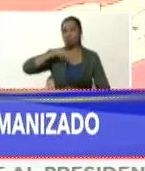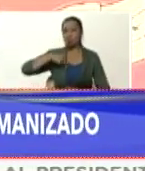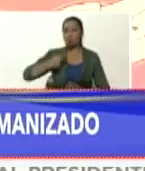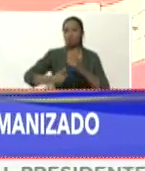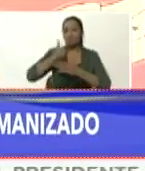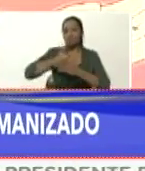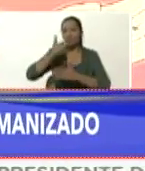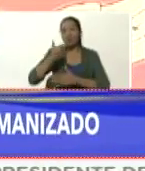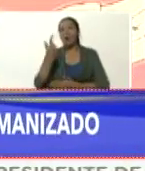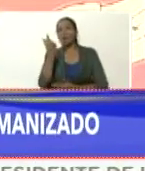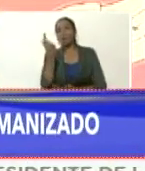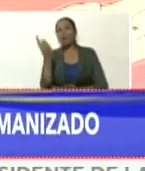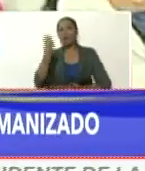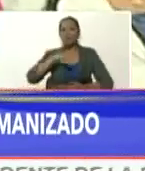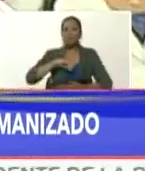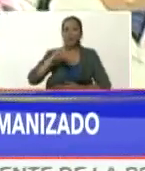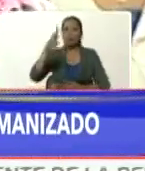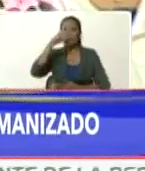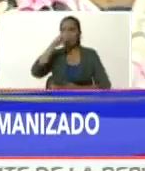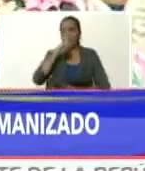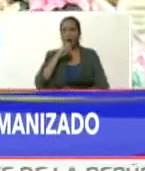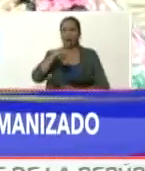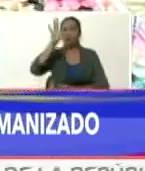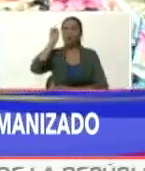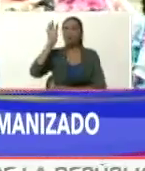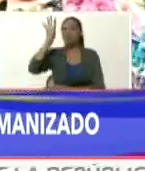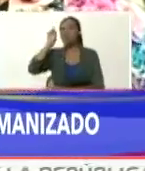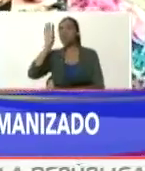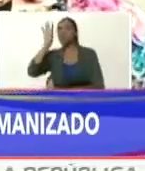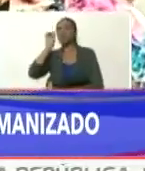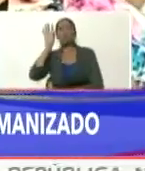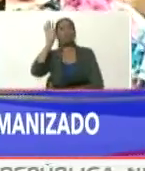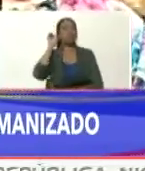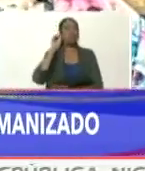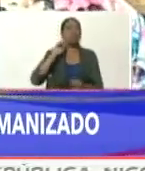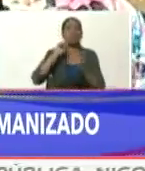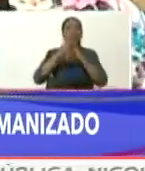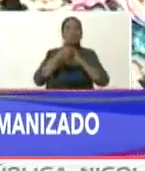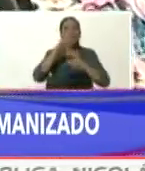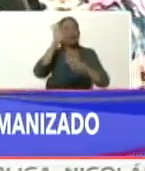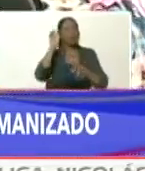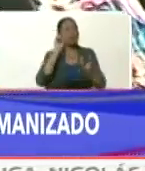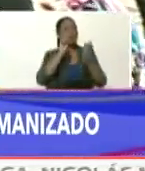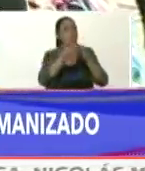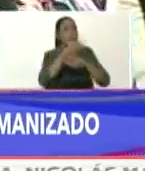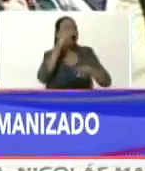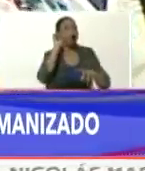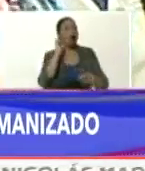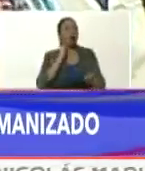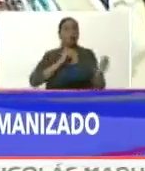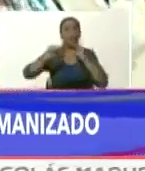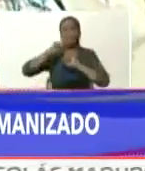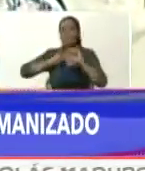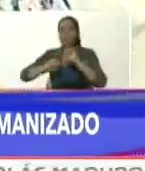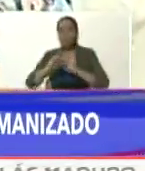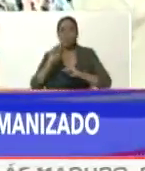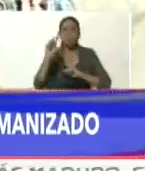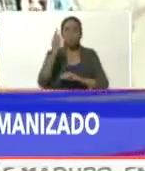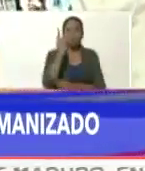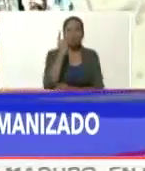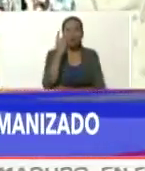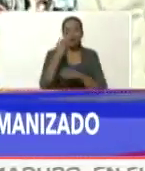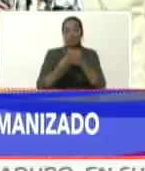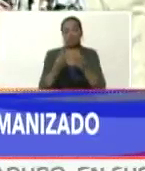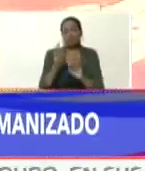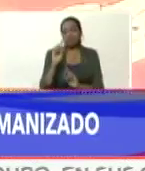más. Son 2 años de aprendizaje, ¿no? De despliegue de la primera maquinaria,